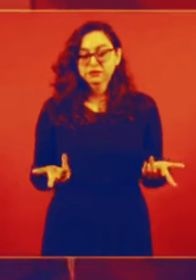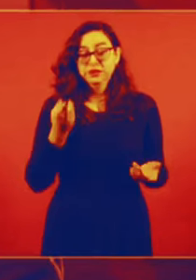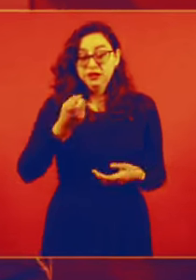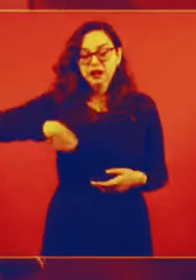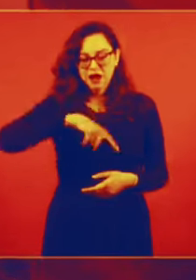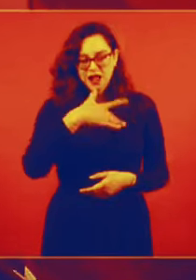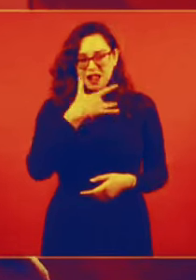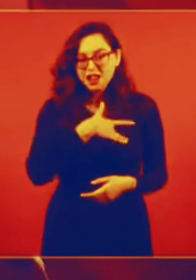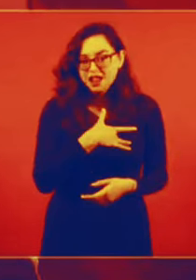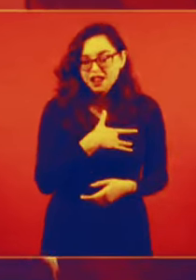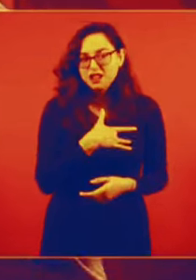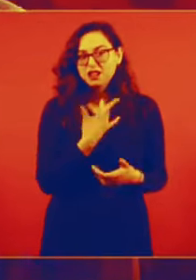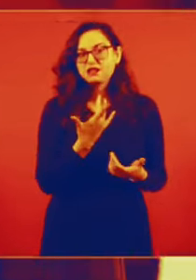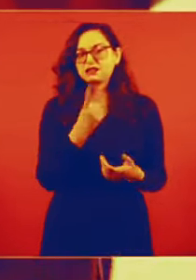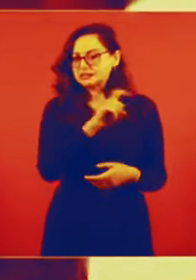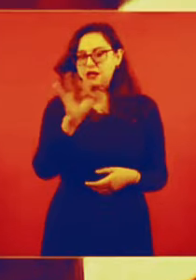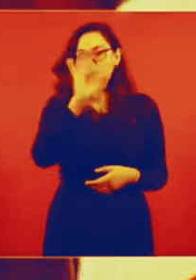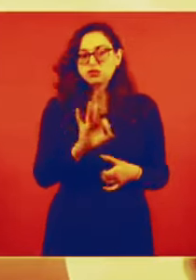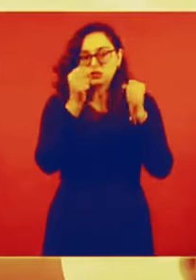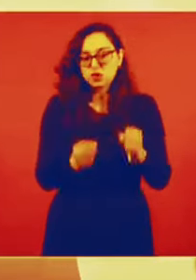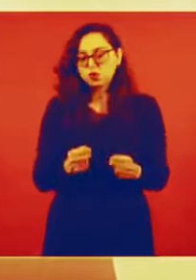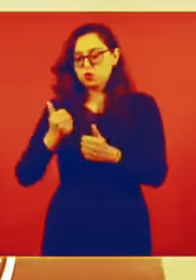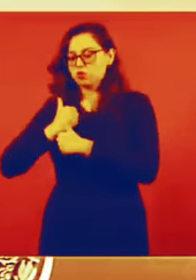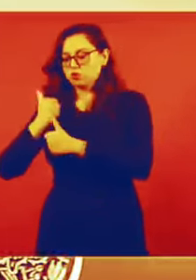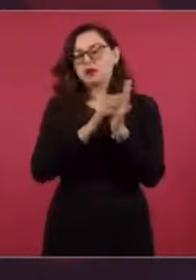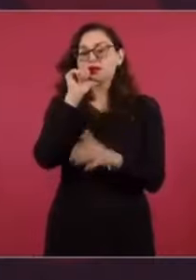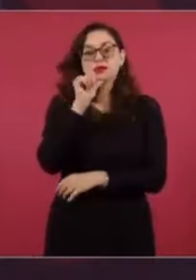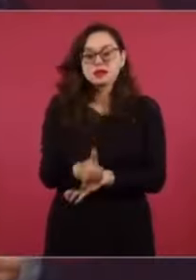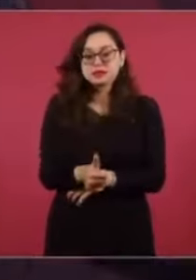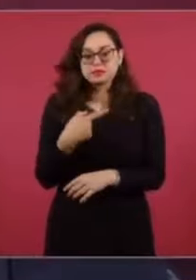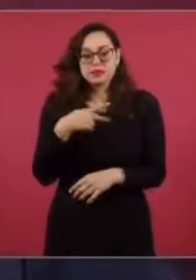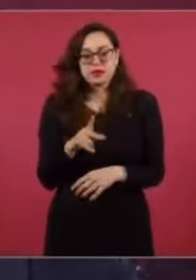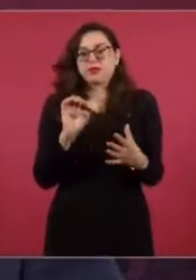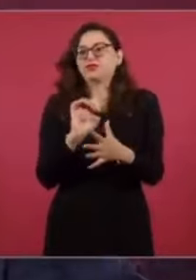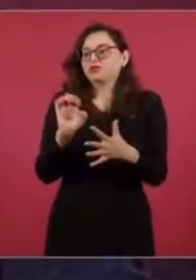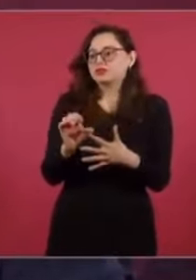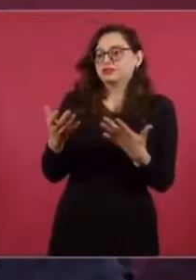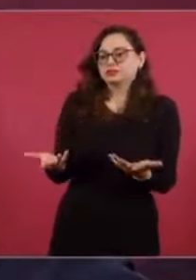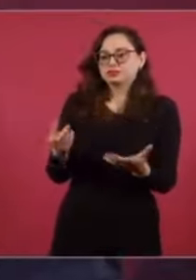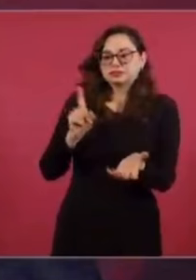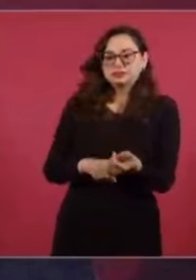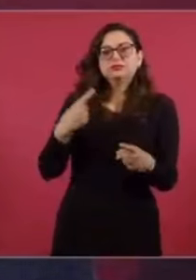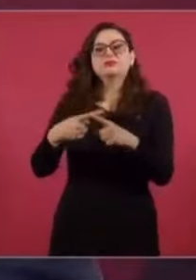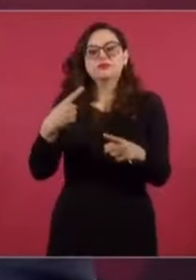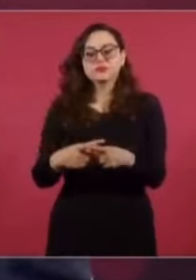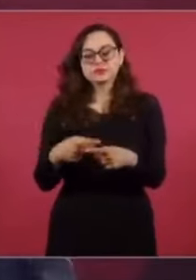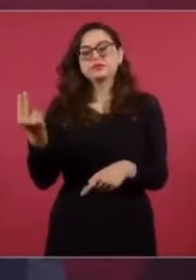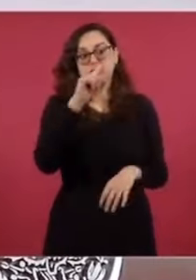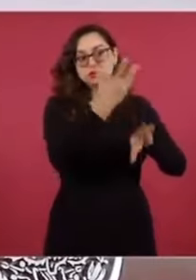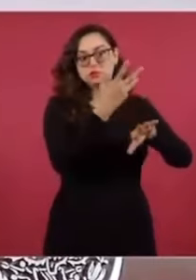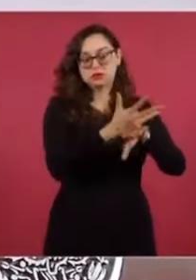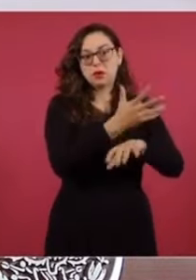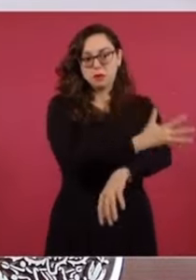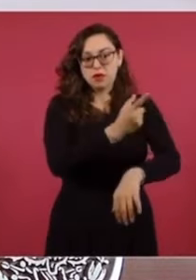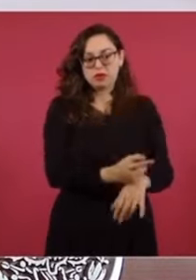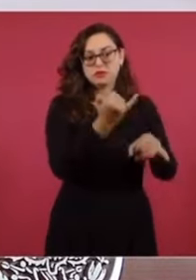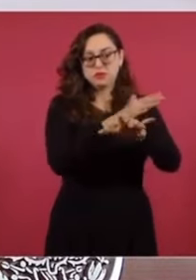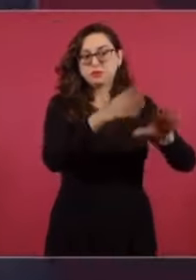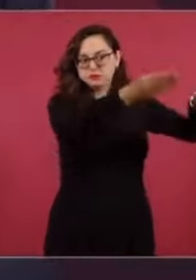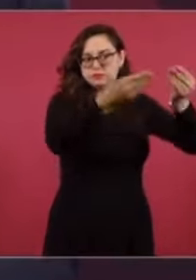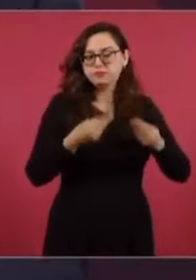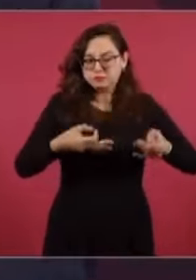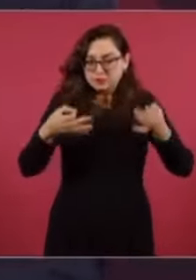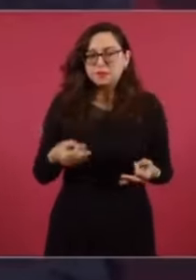absolutamente seguros que no participaron integrantes de las fuerzas armadas de México pero necesitamos tener más información y hablar con la verdad estamos seguros